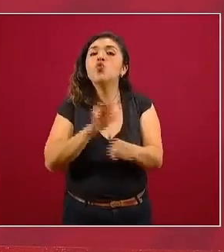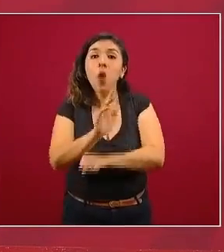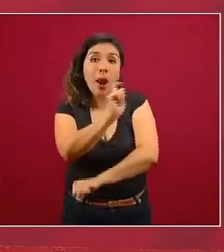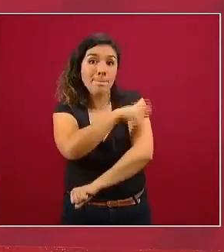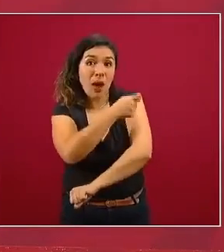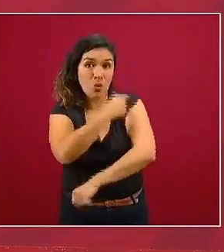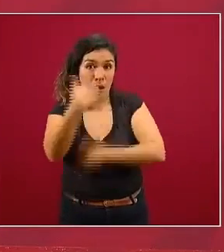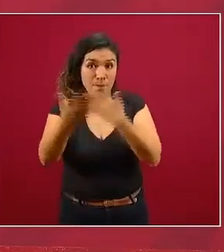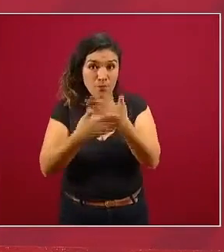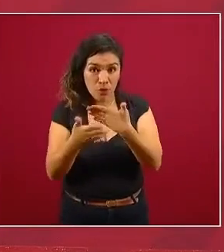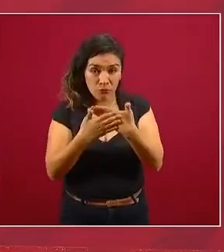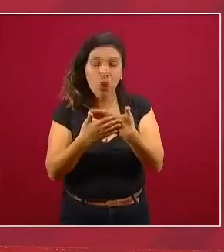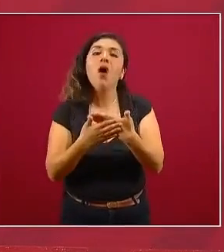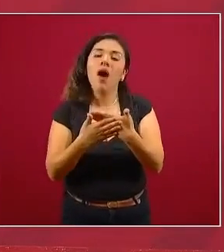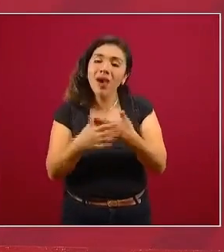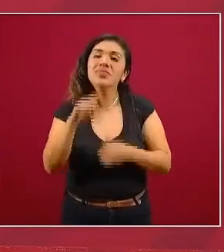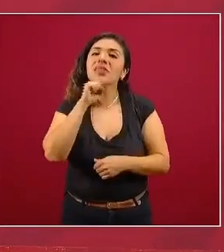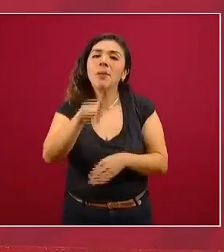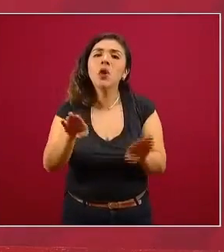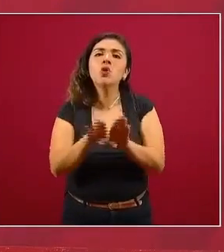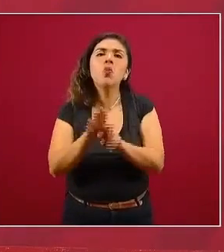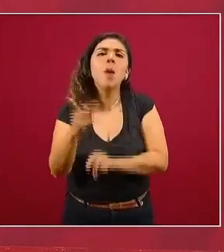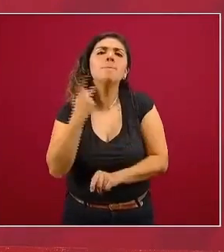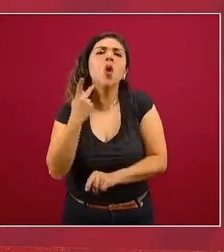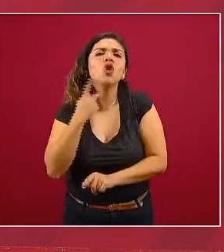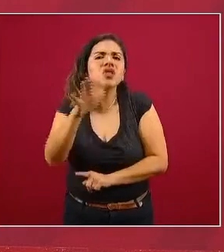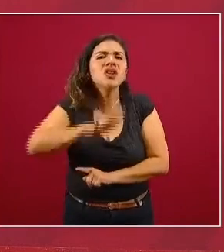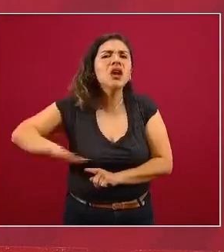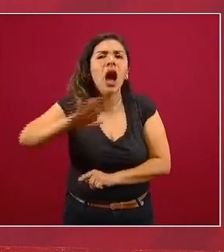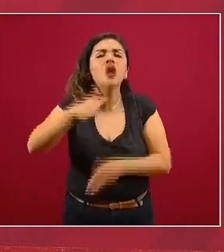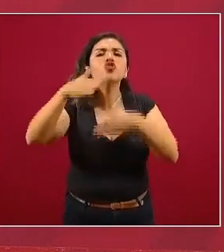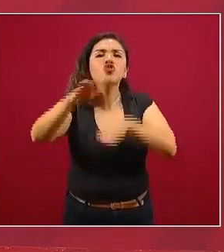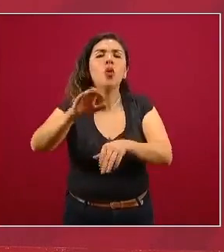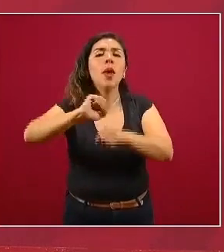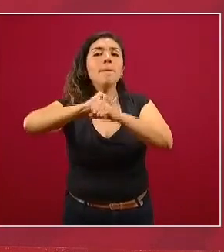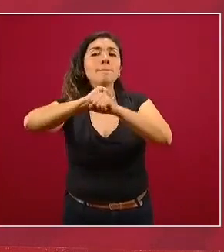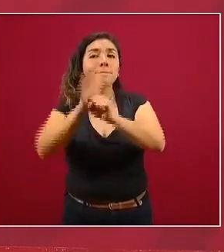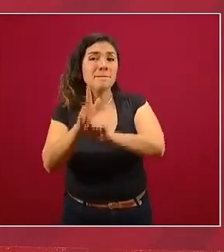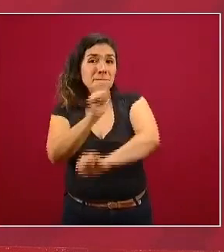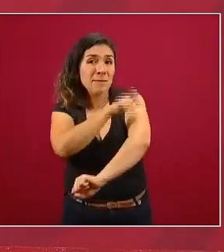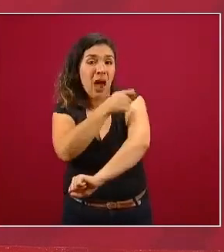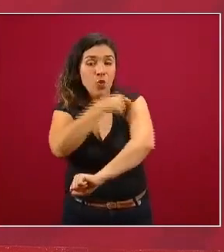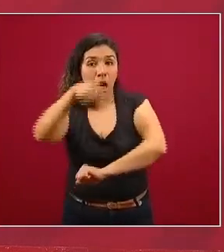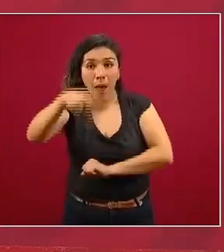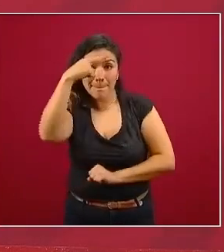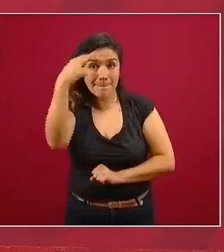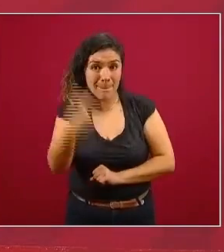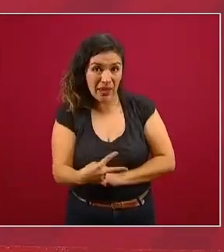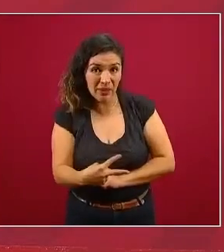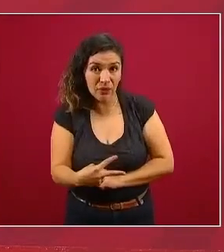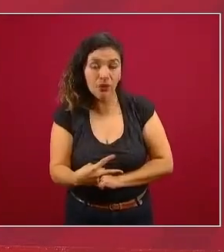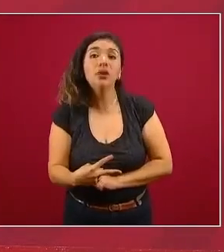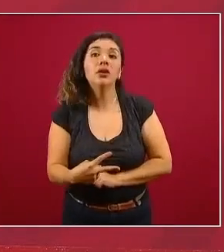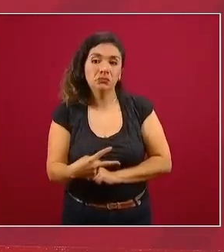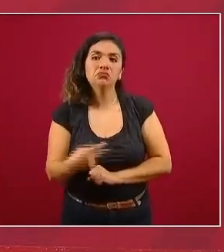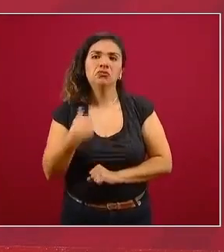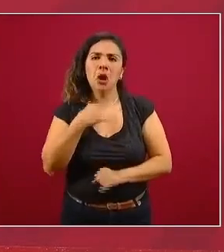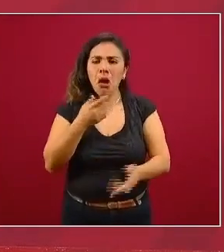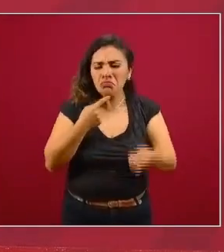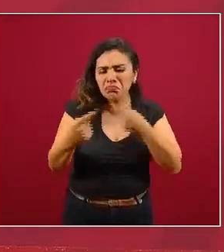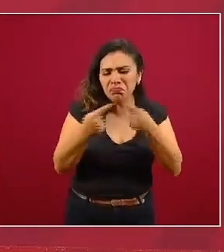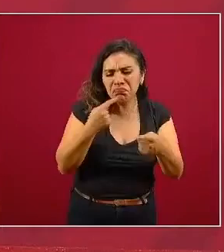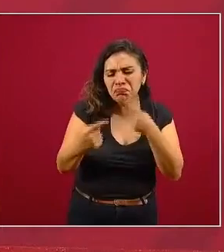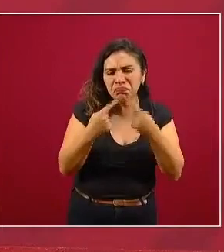esquema de vacunación, sino la política general sobre vacuna COVID en México. Y hemos